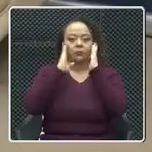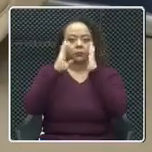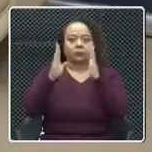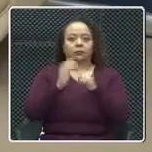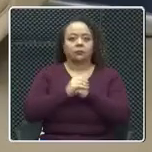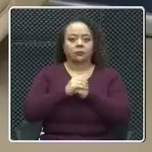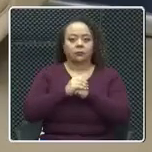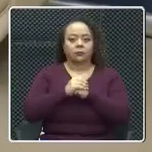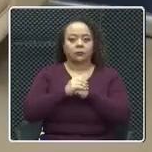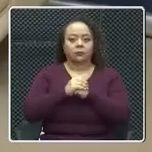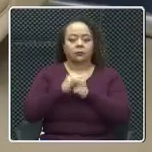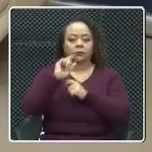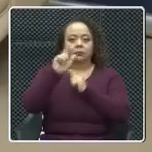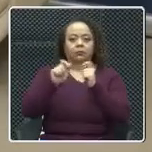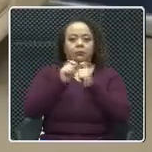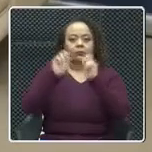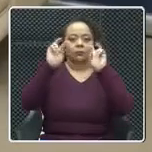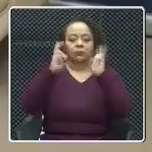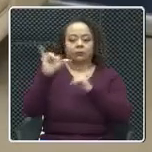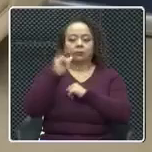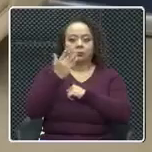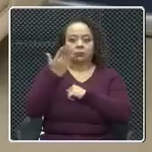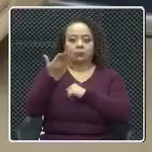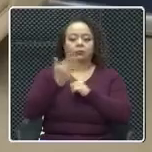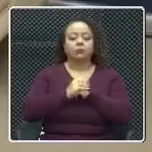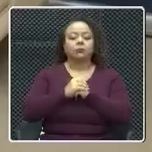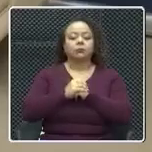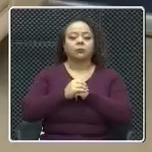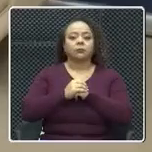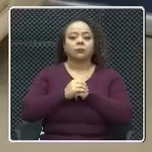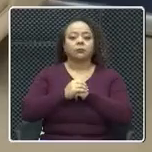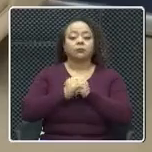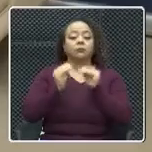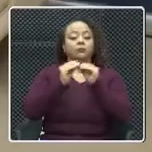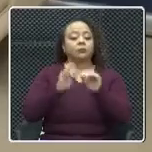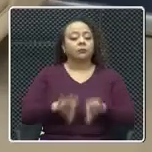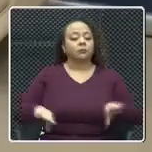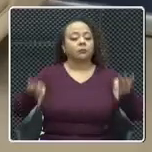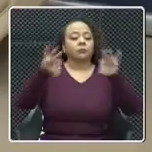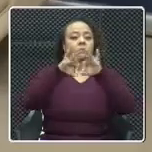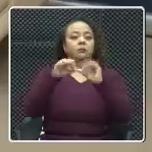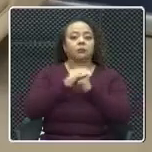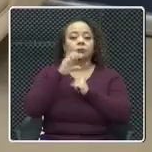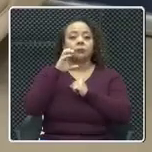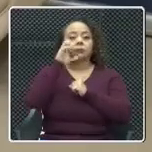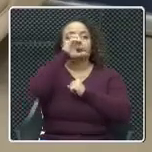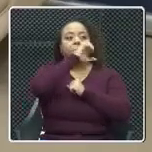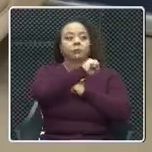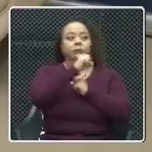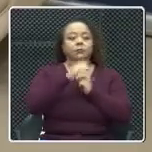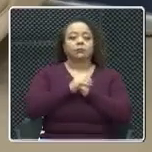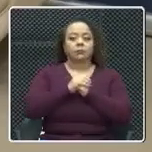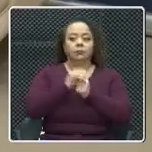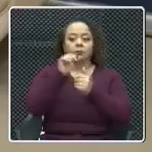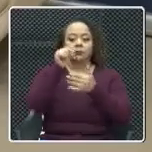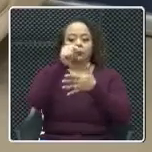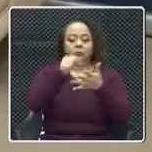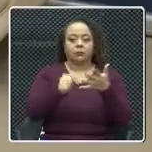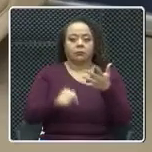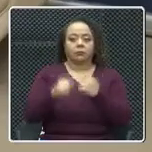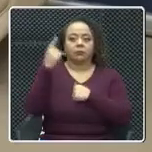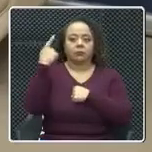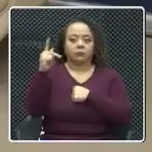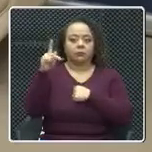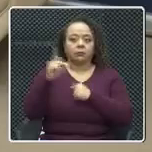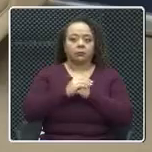integral, particularmente en temas como este, donde lo fundamental es que se identificaran a priori estos factores de claro.